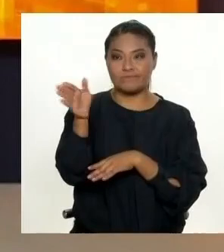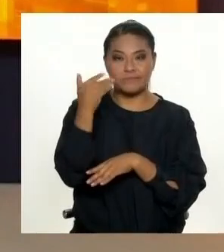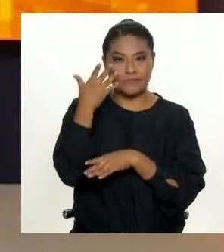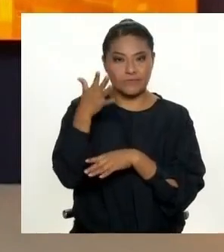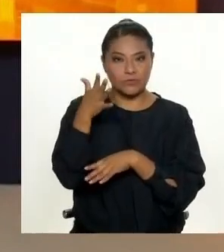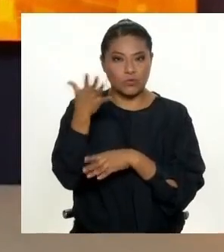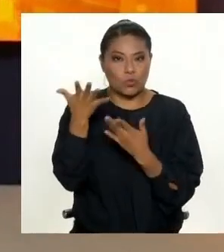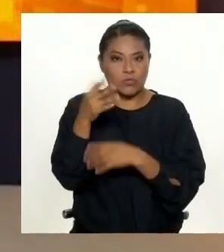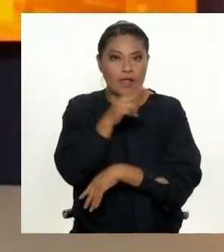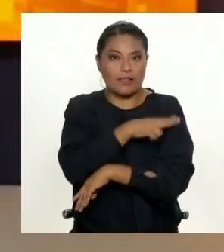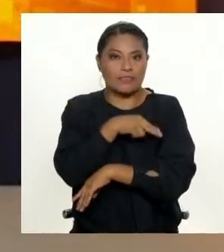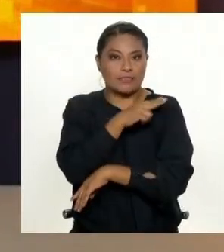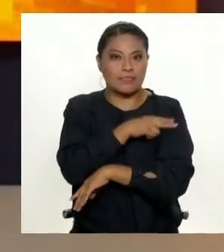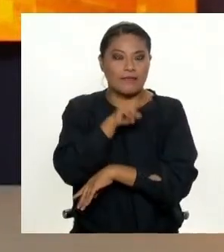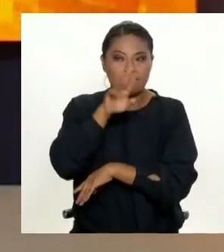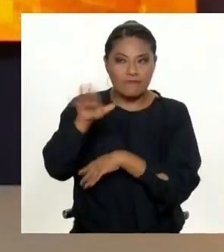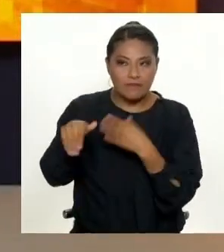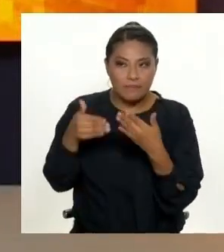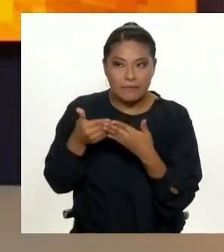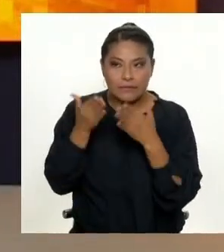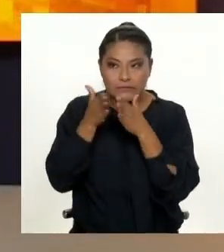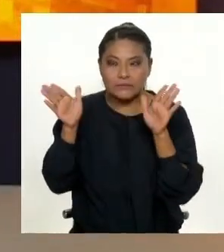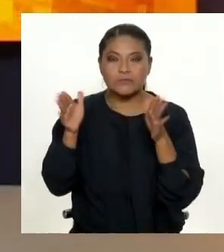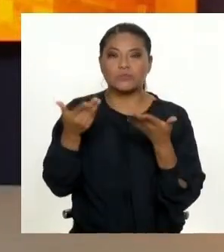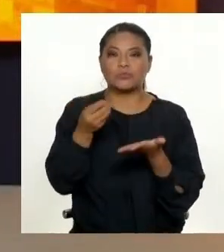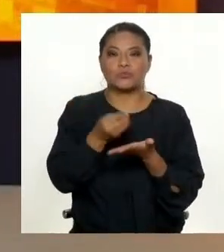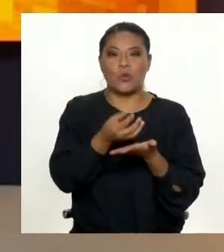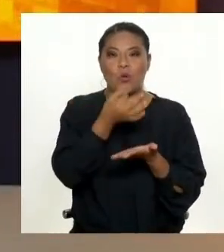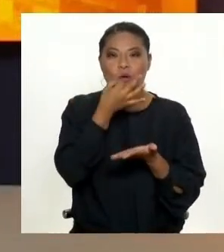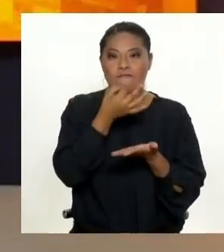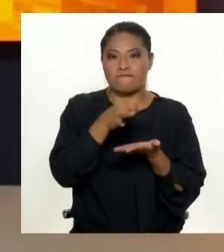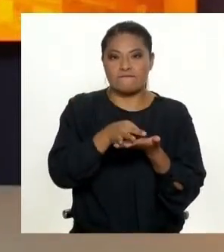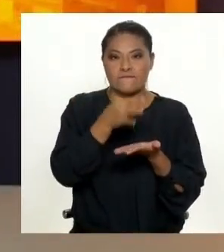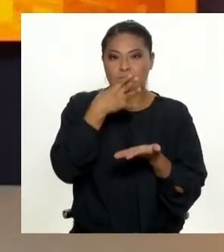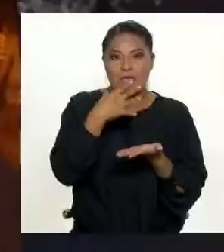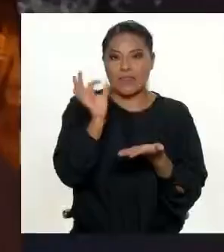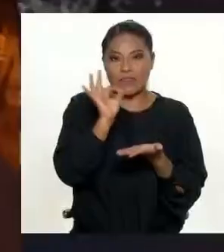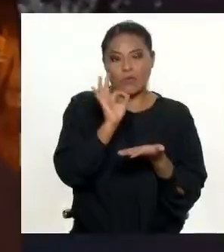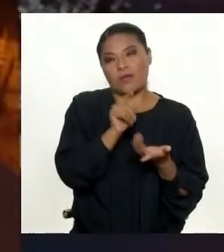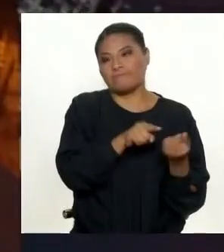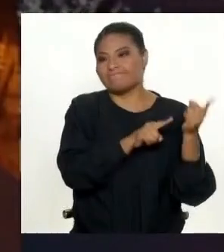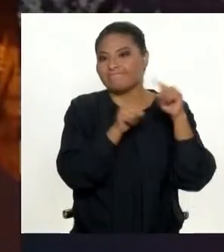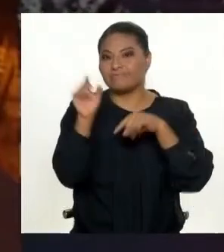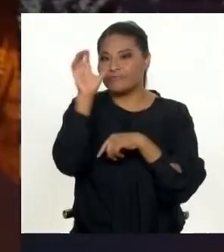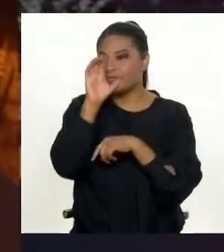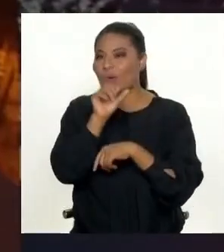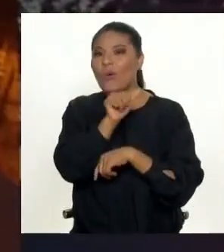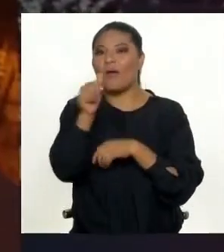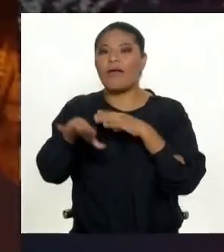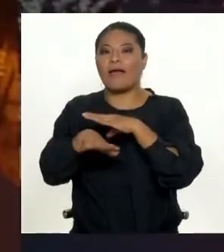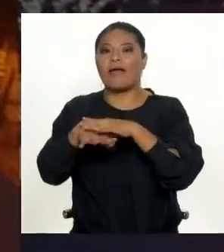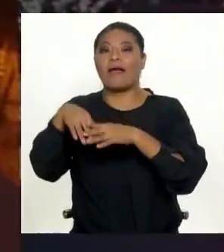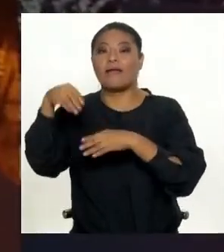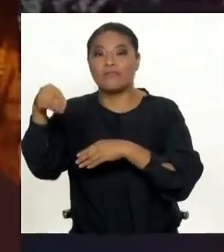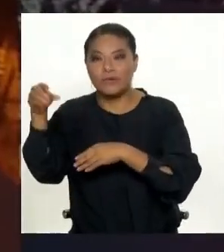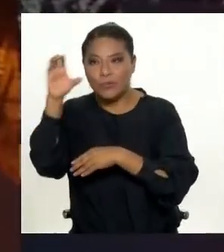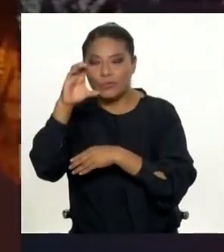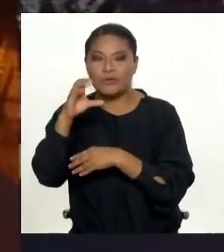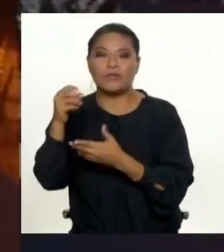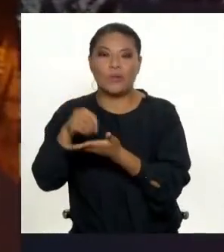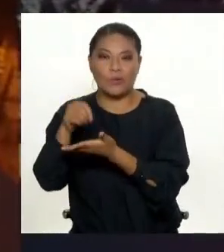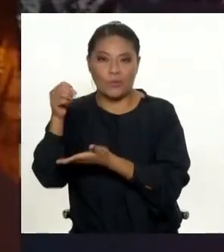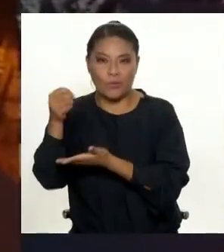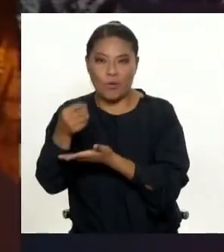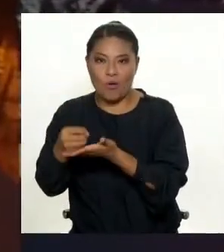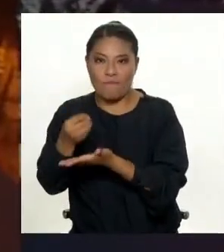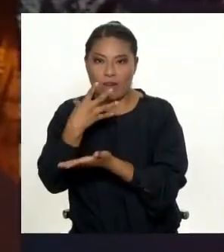medicamentos. Y tenemos que comprarlo afuera en alguna otra farmacia. Nuestro compañero Joel Larrea nos trae precisamente esta